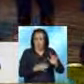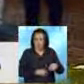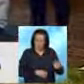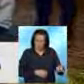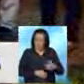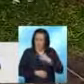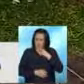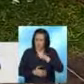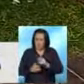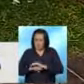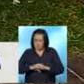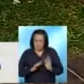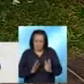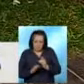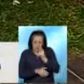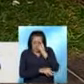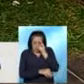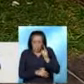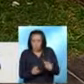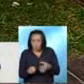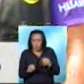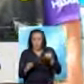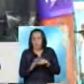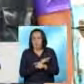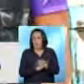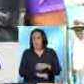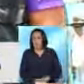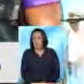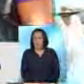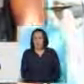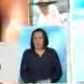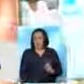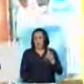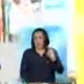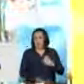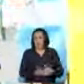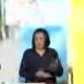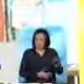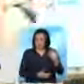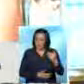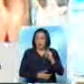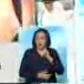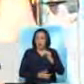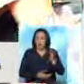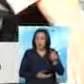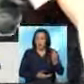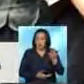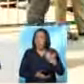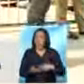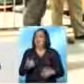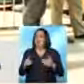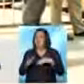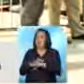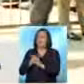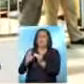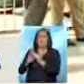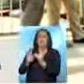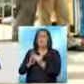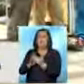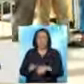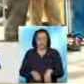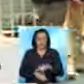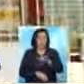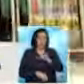la joven quien planificó minuciosamente el crimen. Primero lo citó con engaños y luego lo invitó a su casa ubicada en la calle